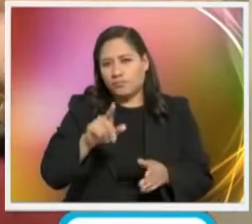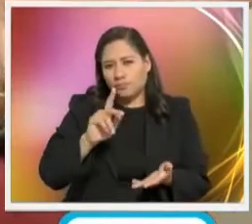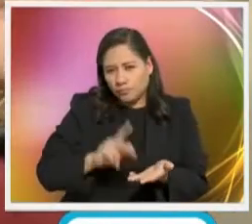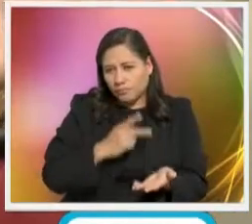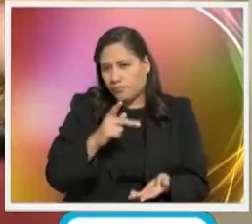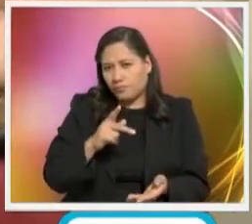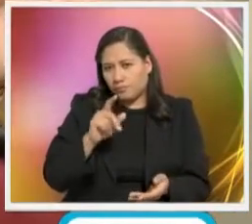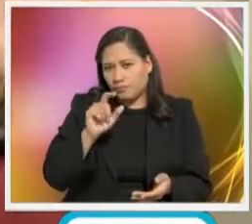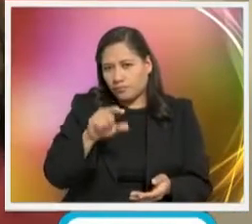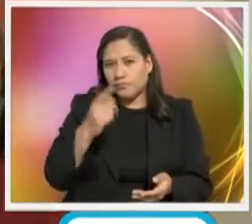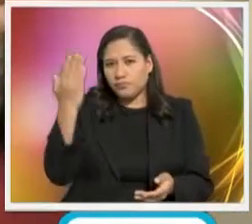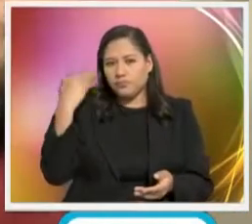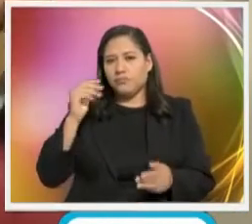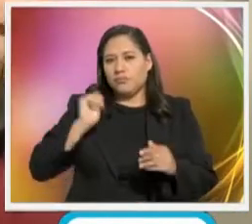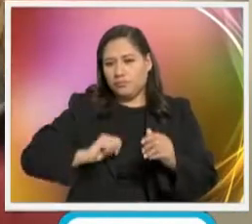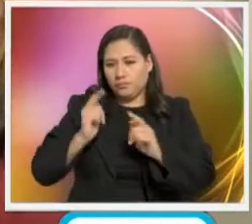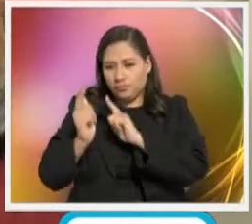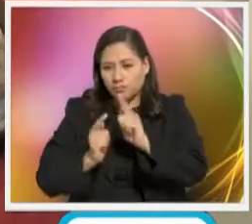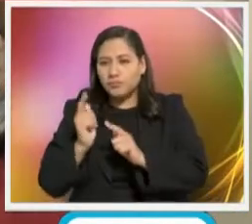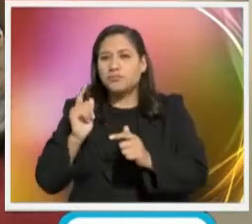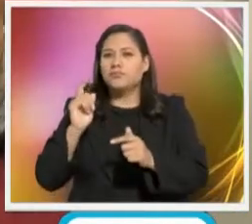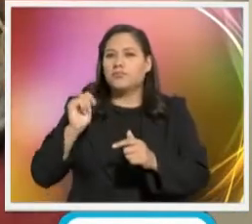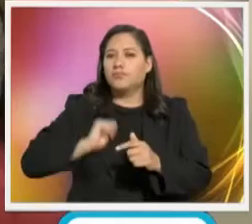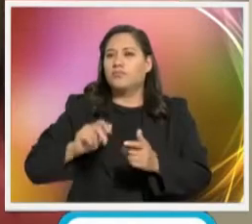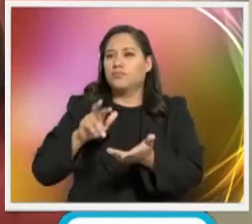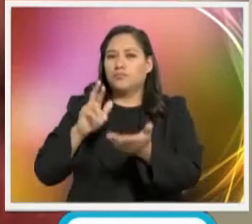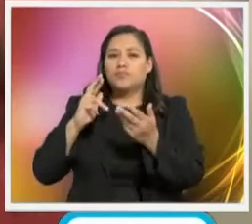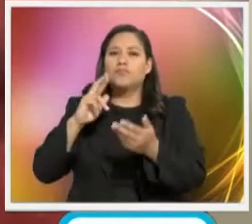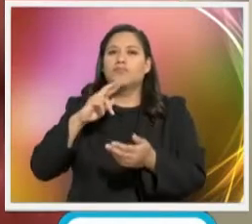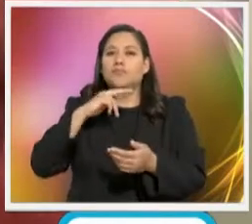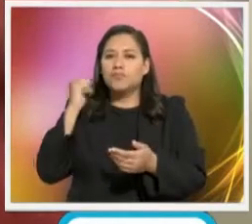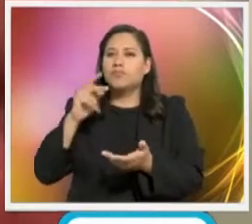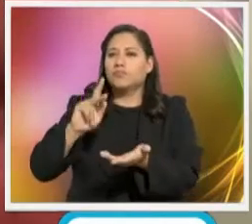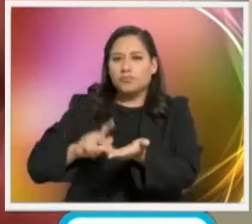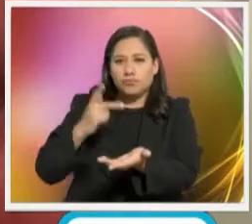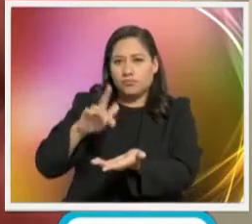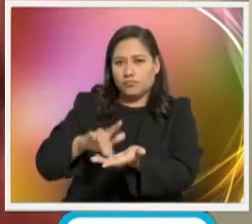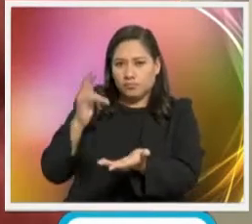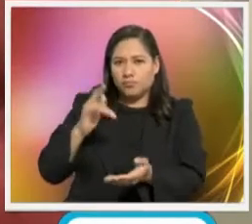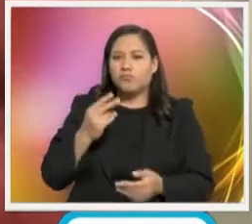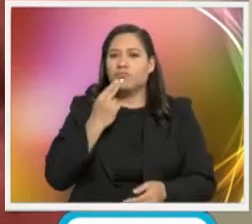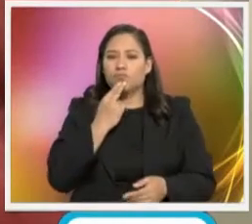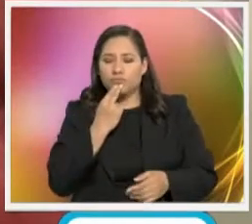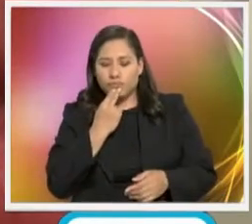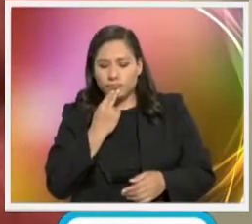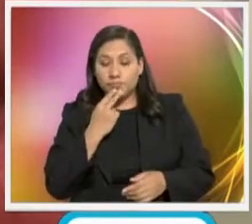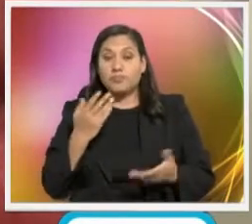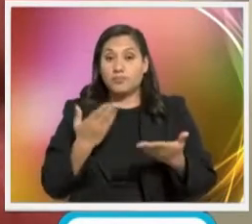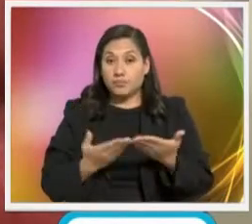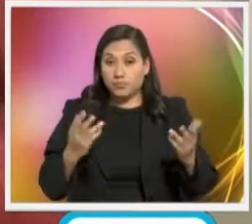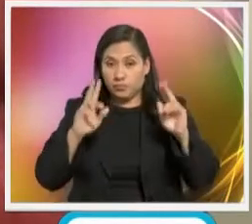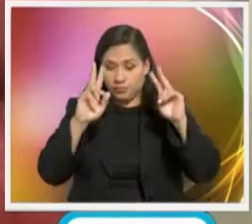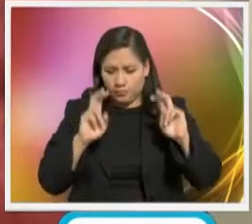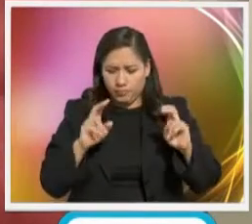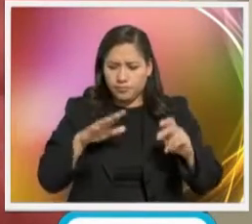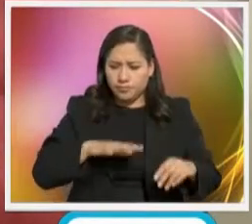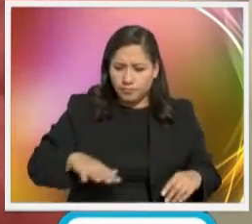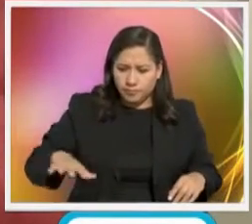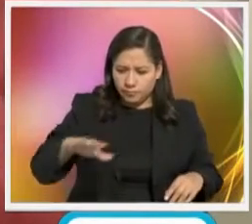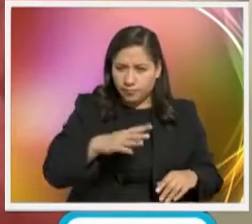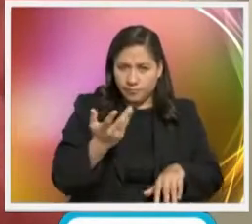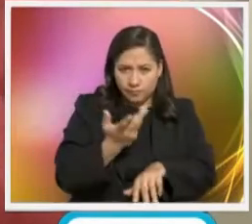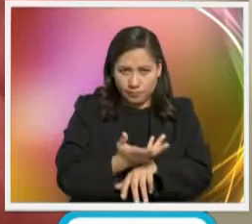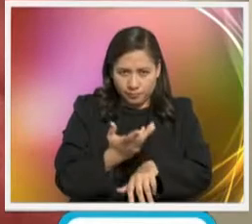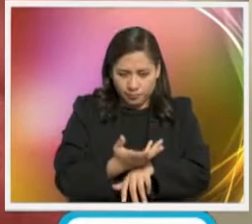poco lo que se estaba haciendo en la antigua Grecia y en la antigua Roma, ¿no? Y después, bueno, viniendo ya hacia lo que es Mesoamérica, pues ya